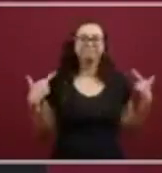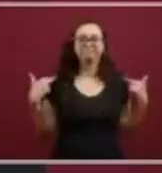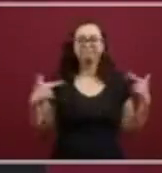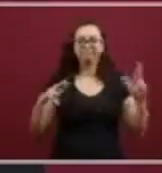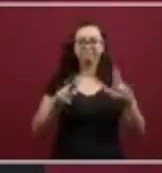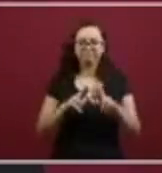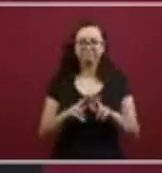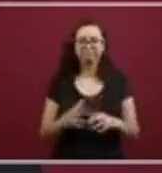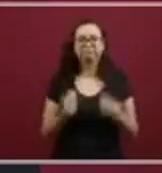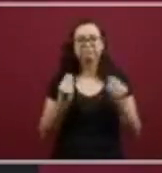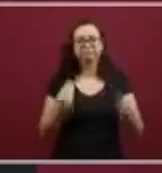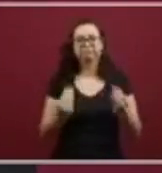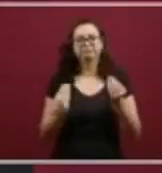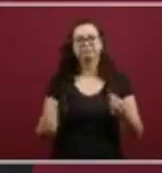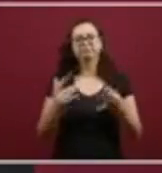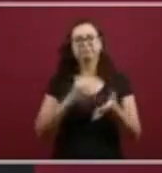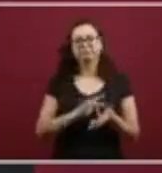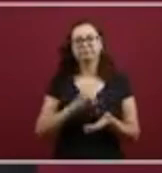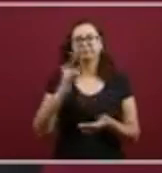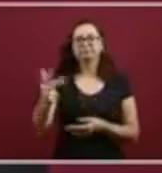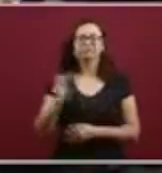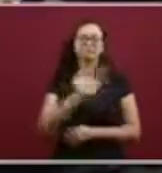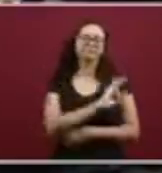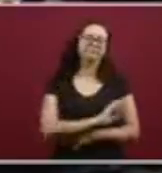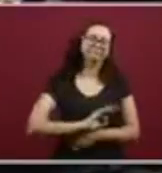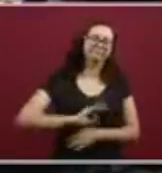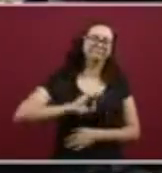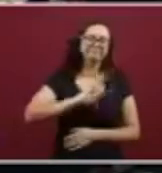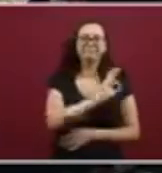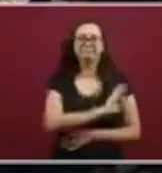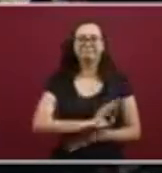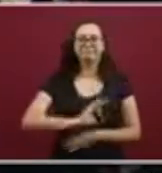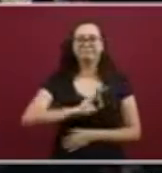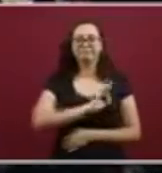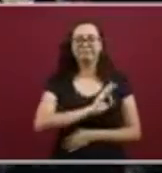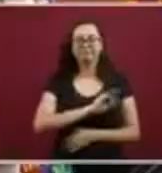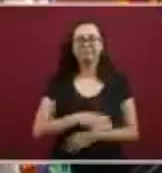México. Muchas gracias y felicidades.